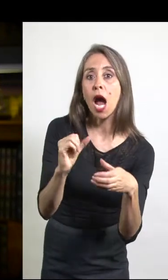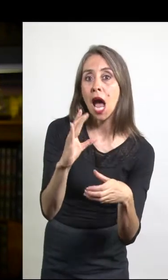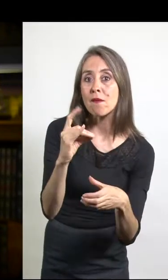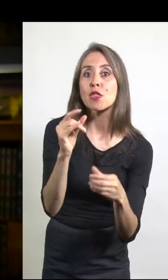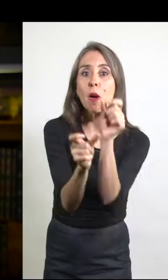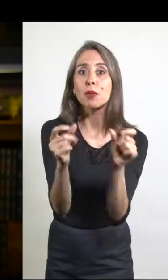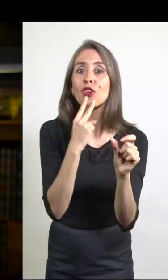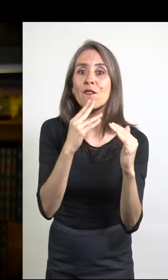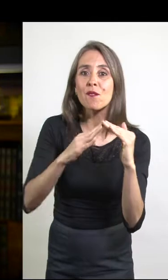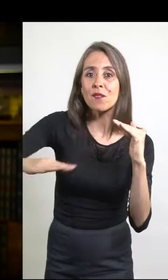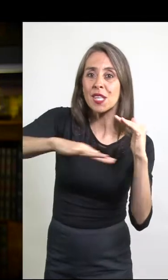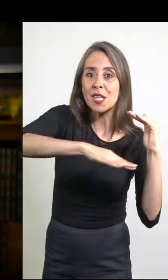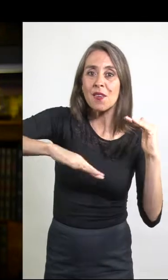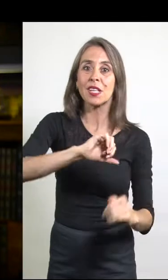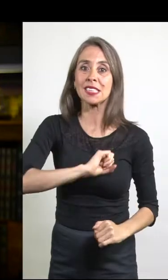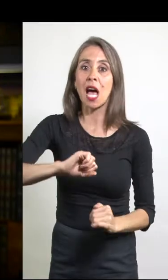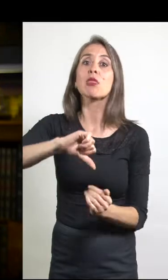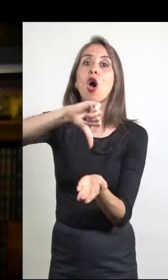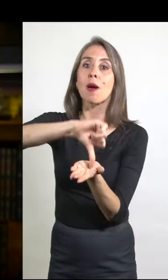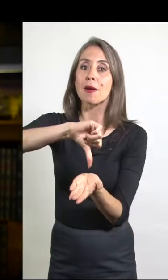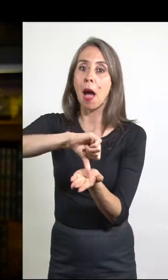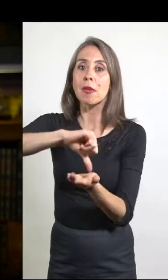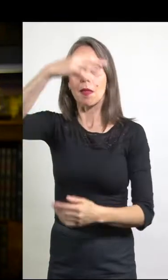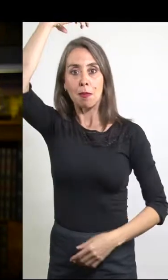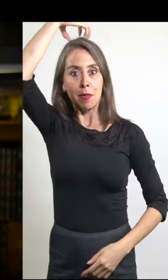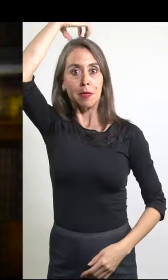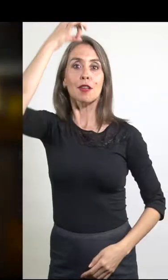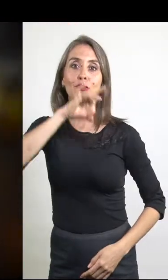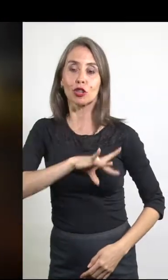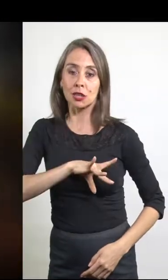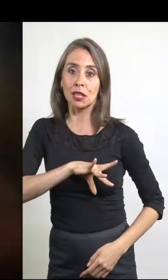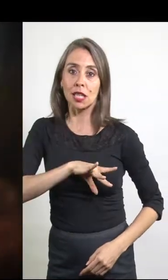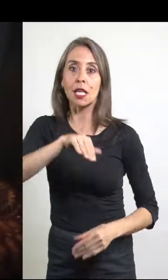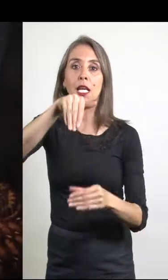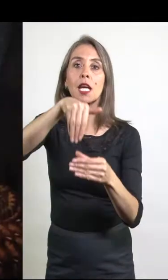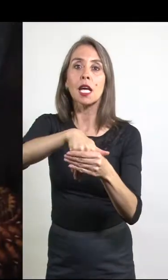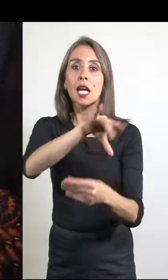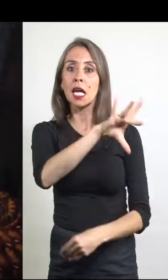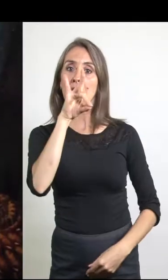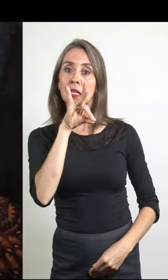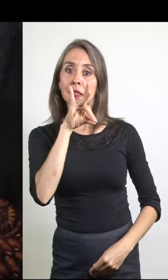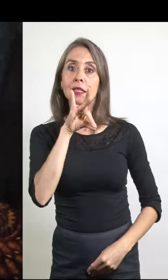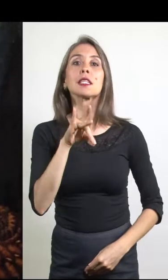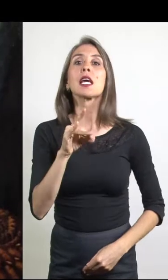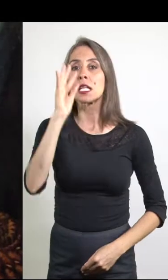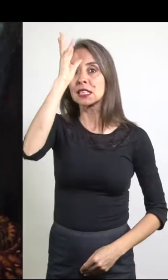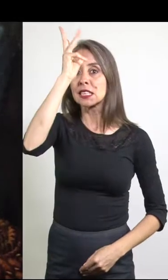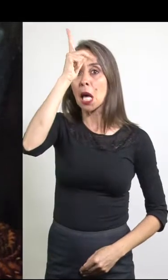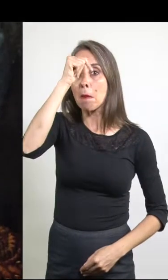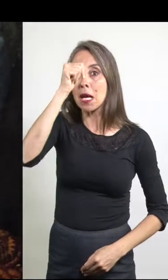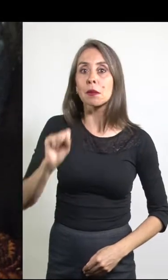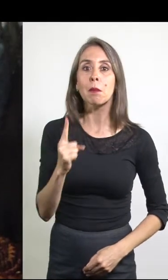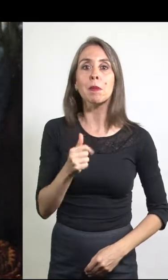los vecinos en realidad de la ciudad de Santiago, capital del Reino de Chile, optan por designar a José de San Martín como el primer